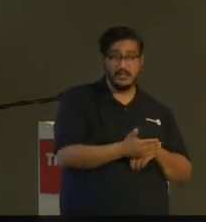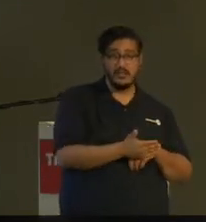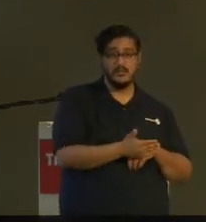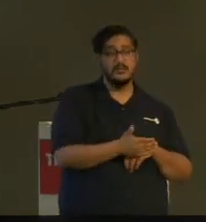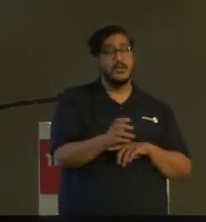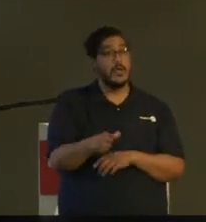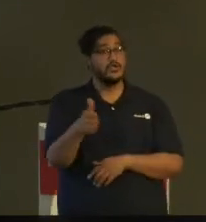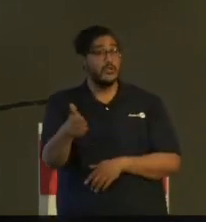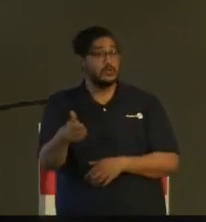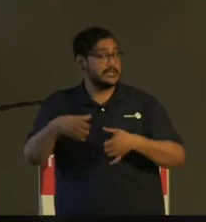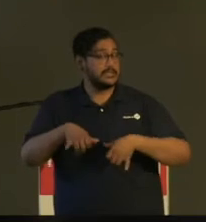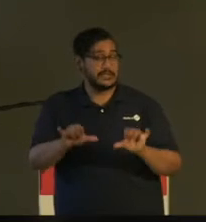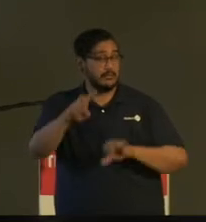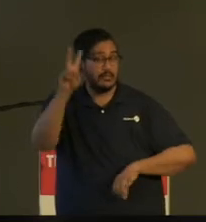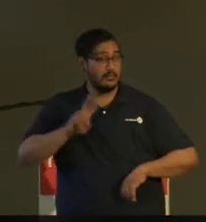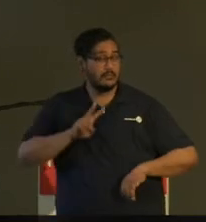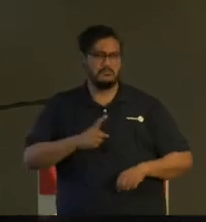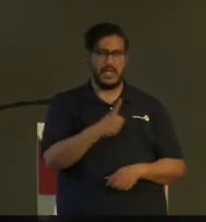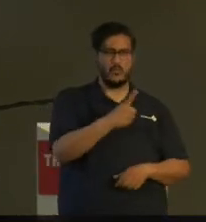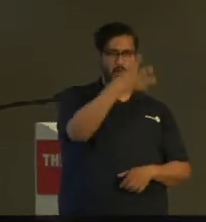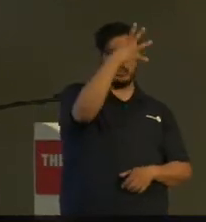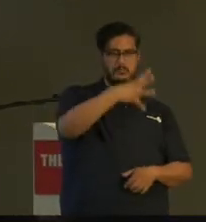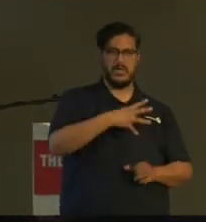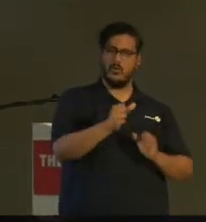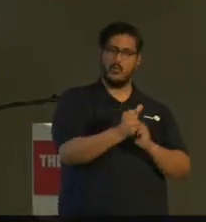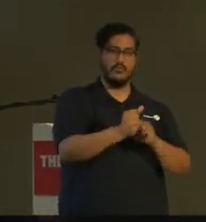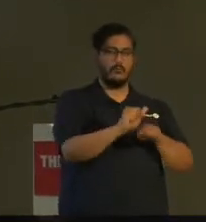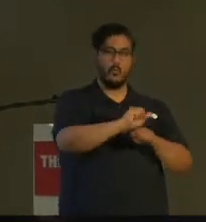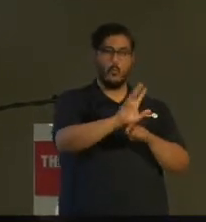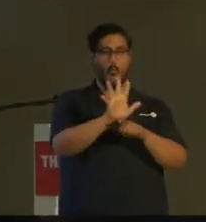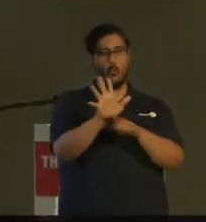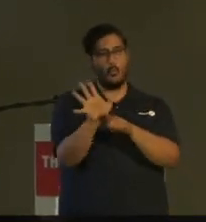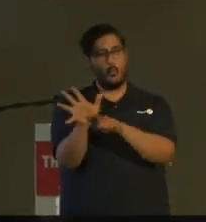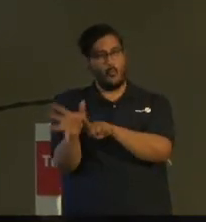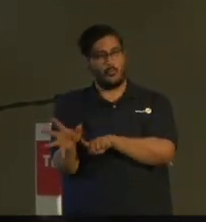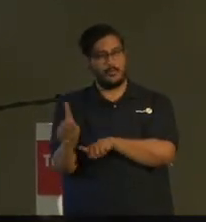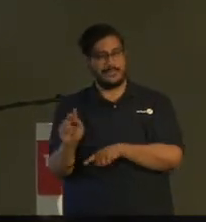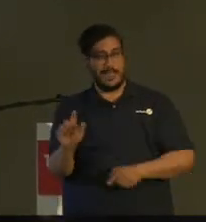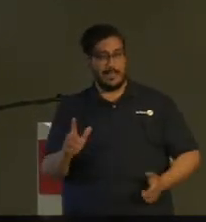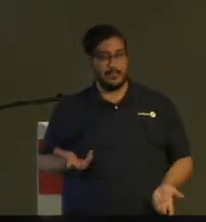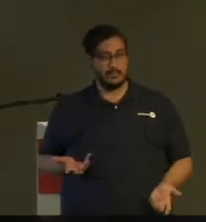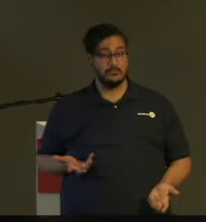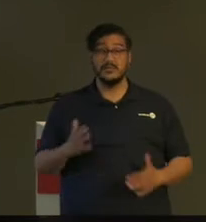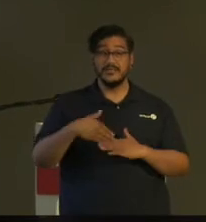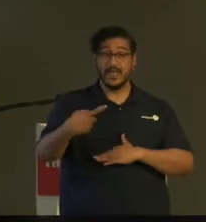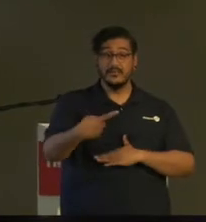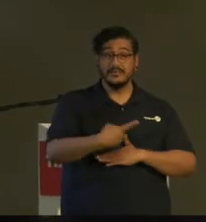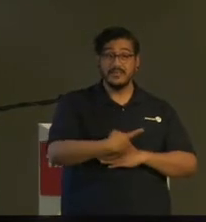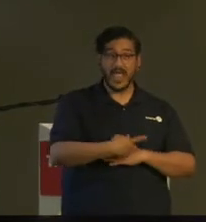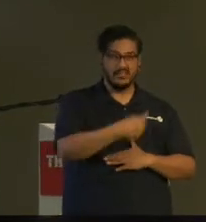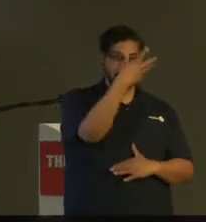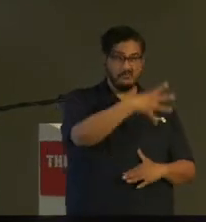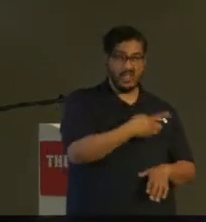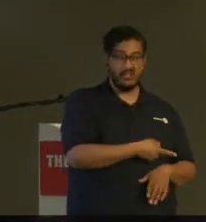todavía virgen y un macho con una larga cola de colores. Al día siguiente el macho amaneció